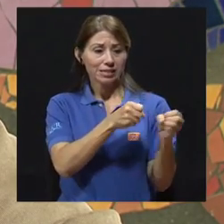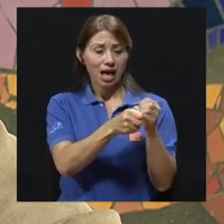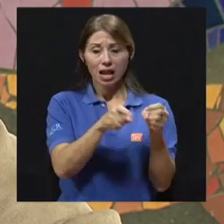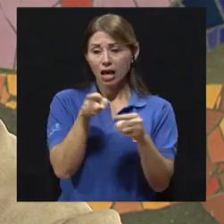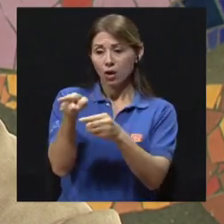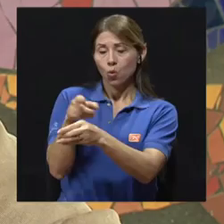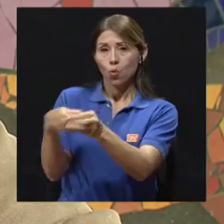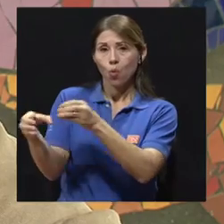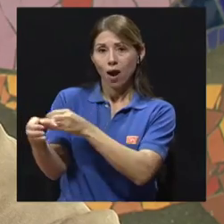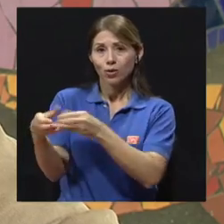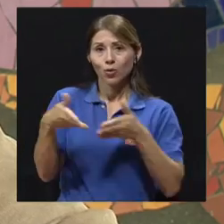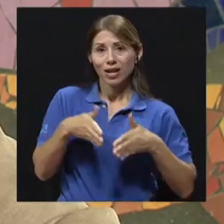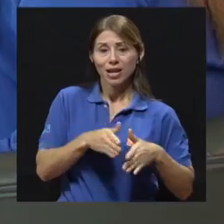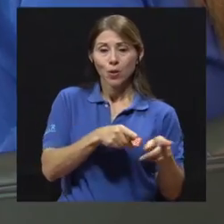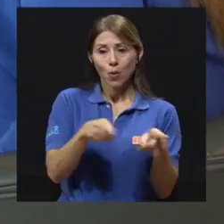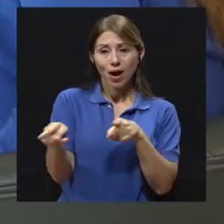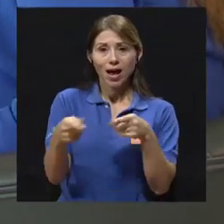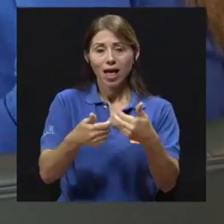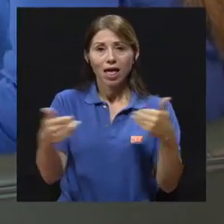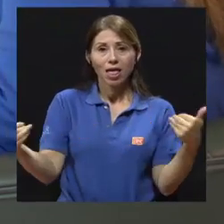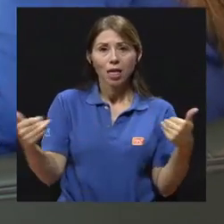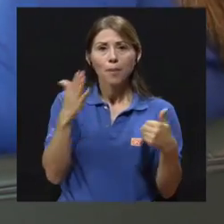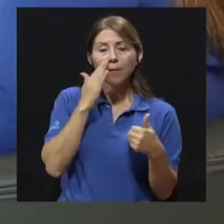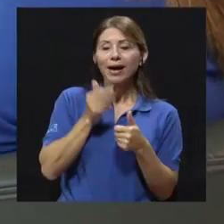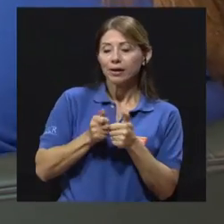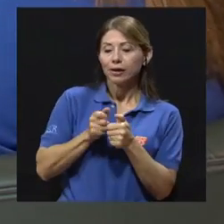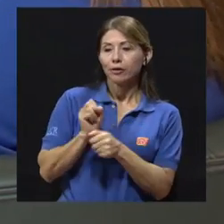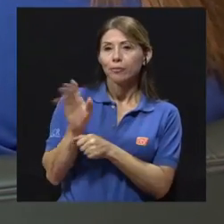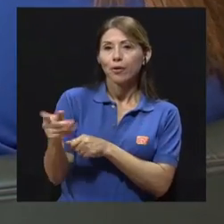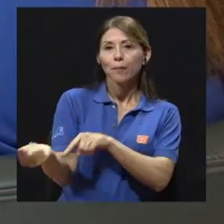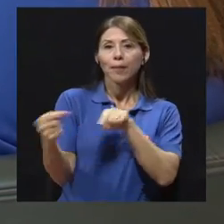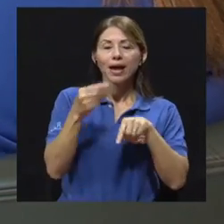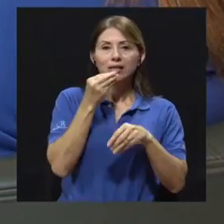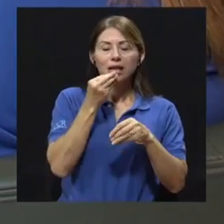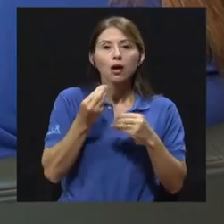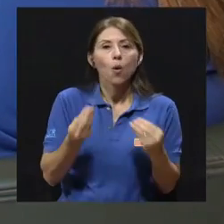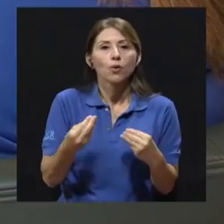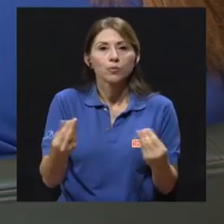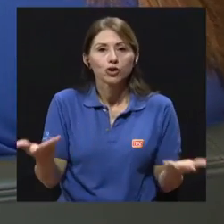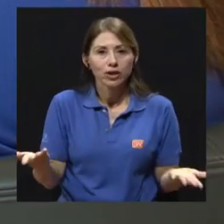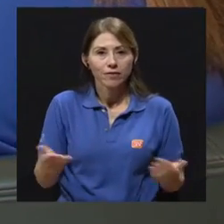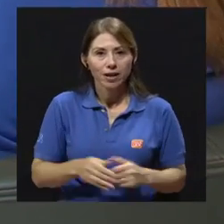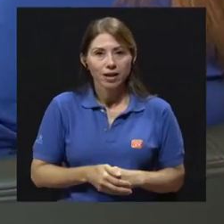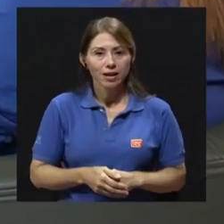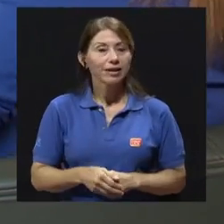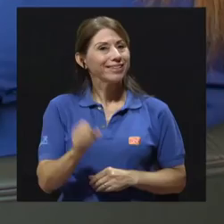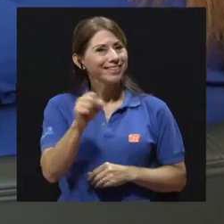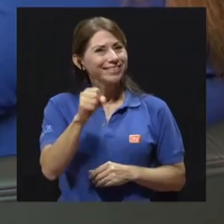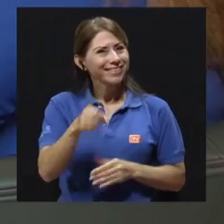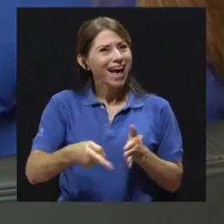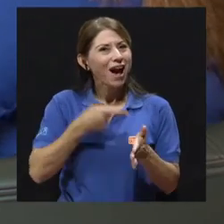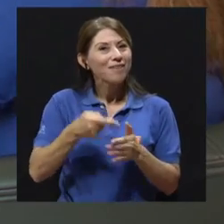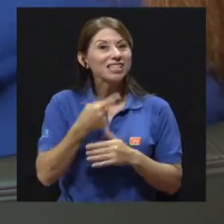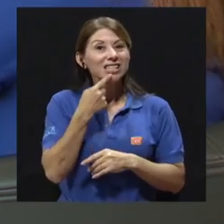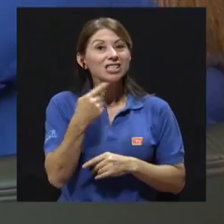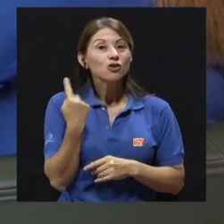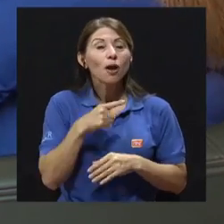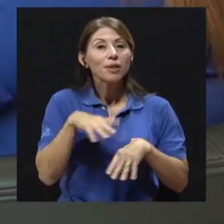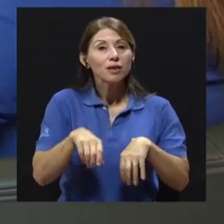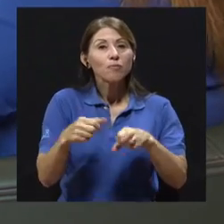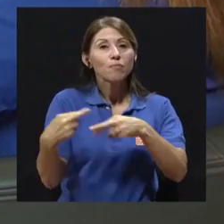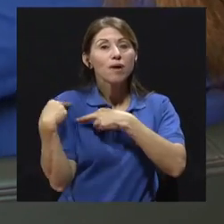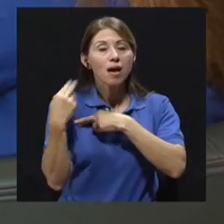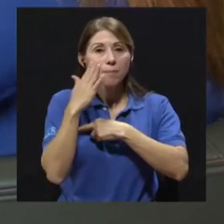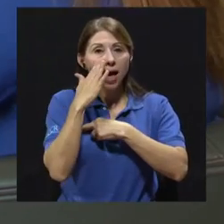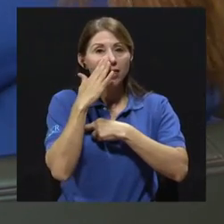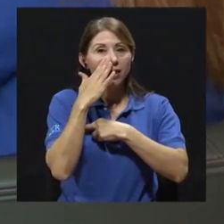es posible eso. Se llegan a situaciones extremas. Sí, extremas. A veces exactamente. O incluso que se le achaca, es responsabilidad de la madre y no del padre,